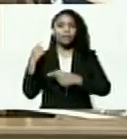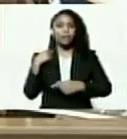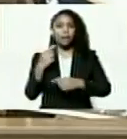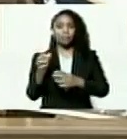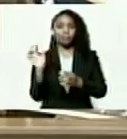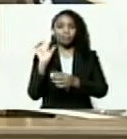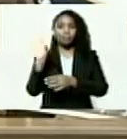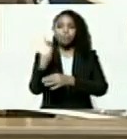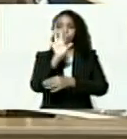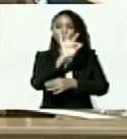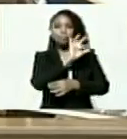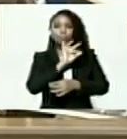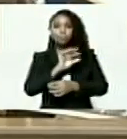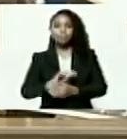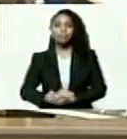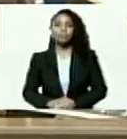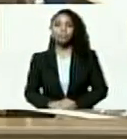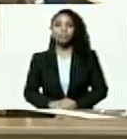designados.